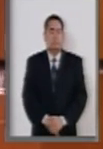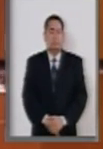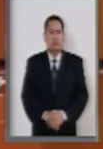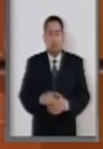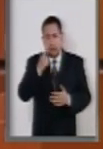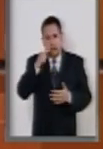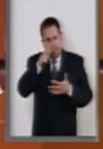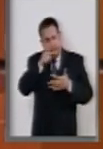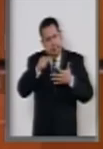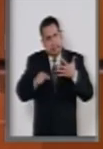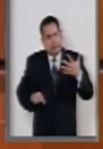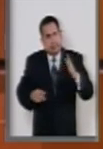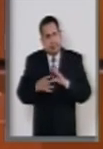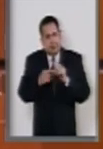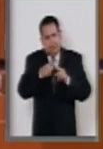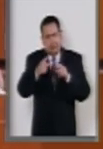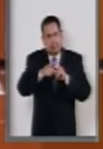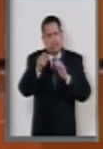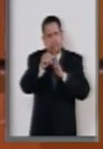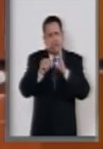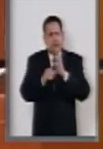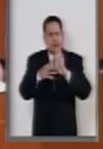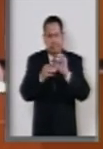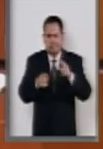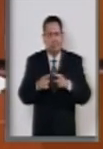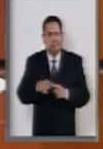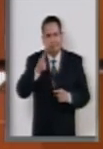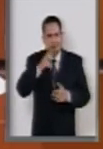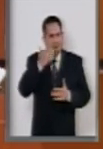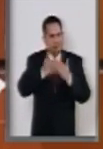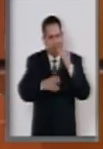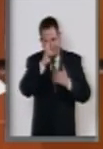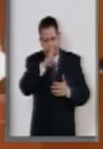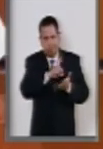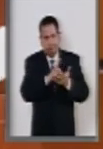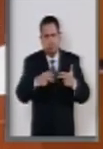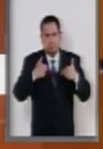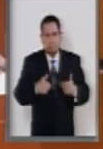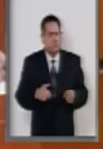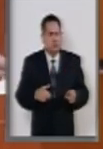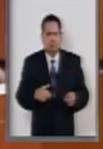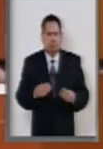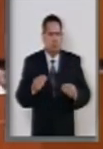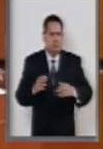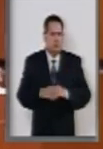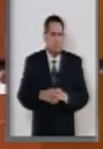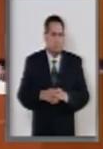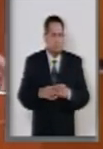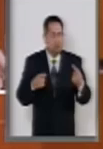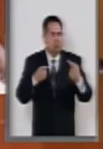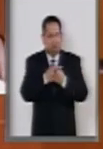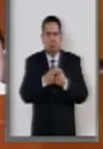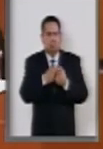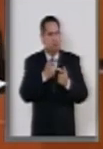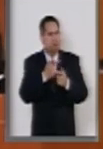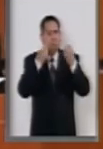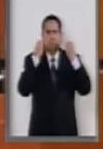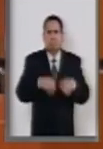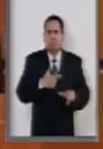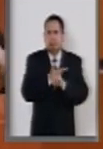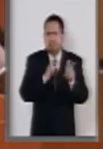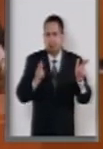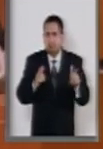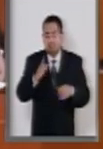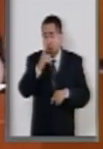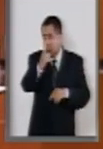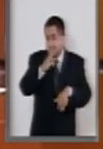puede observarse, estos artículos representan un agravio en contra de los derechos humanos, un ataque en contra de la libertad, pero